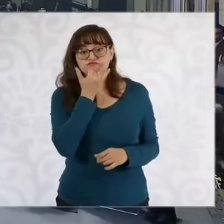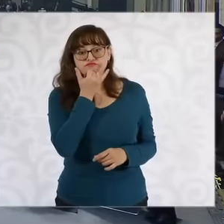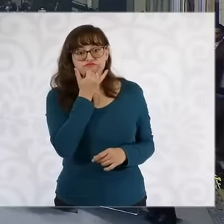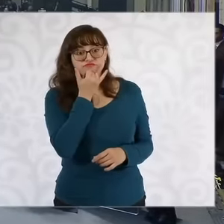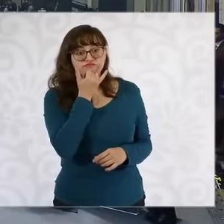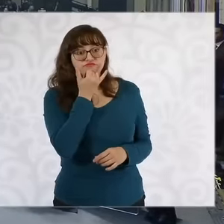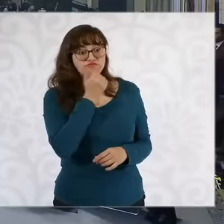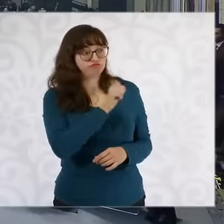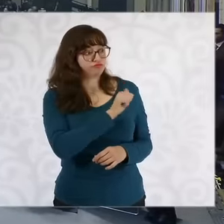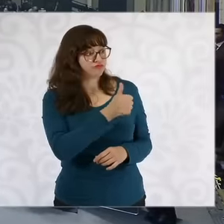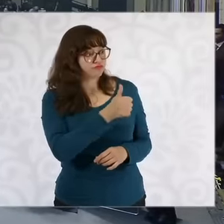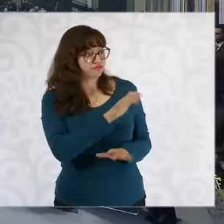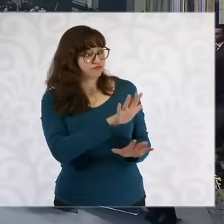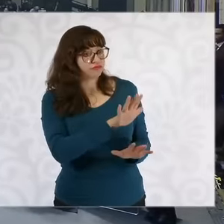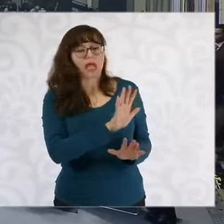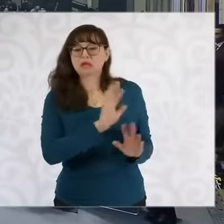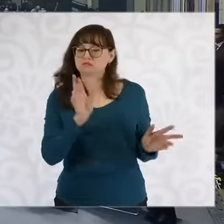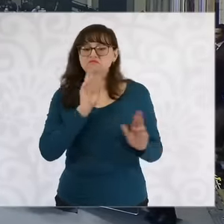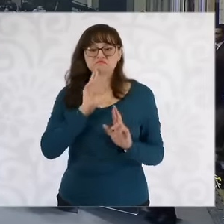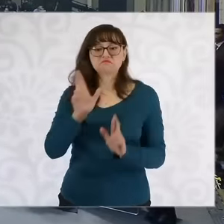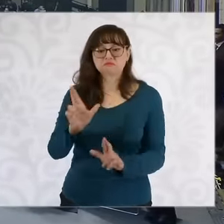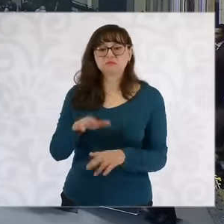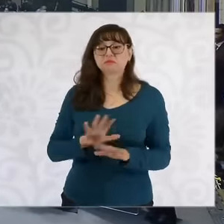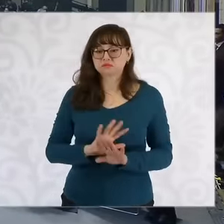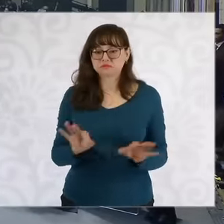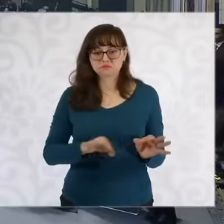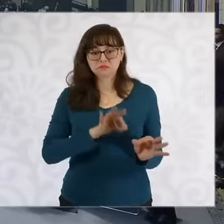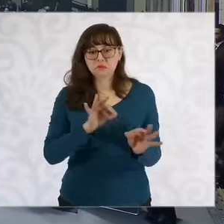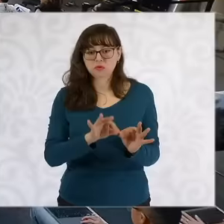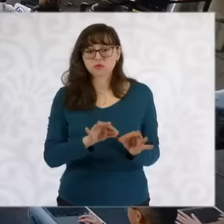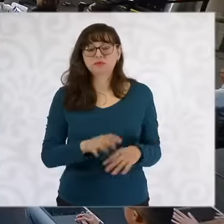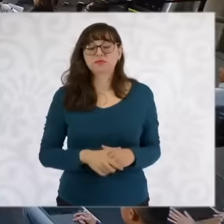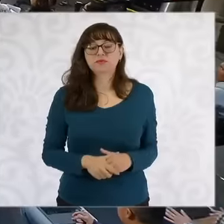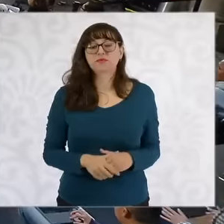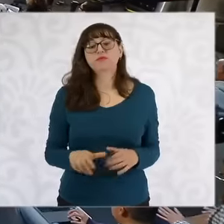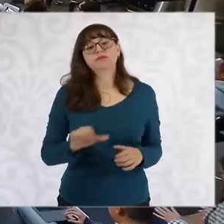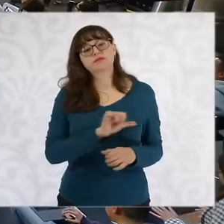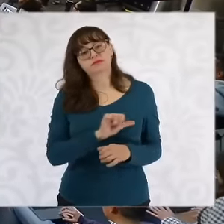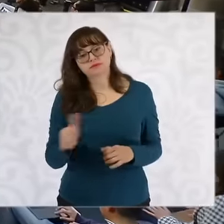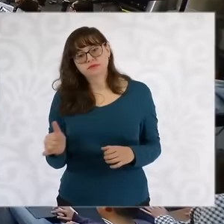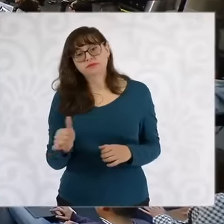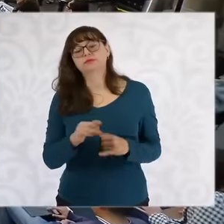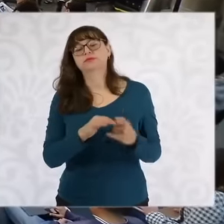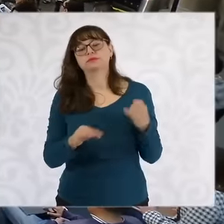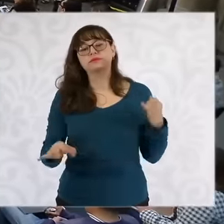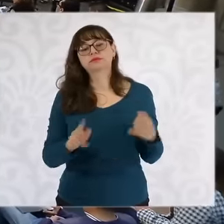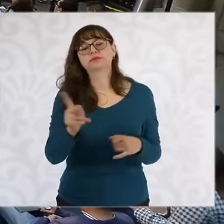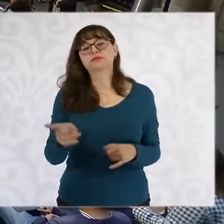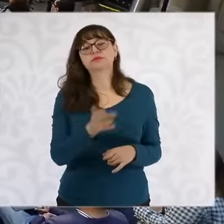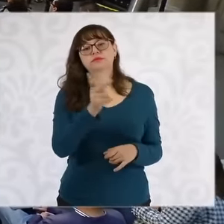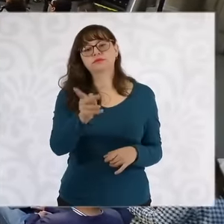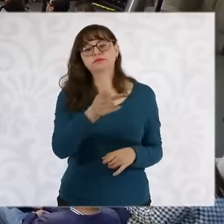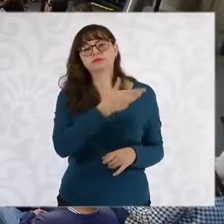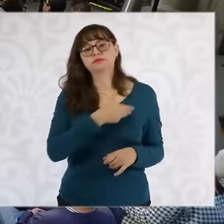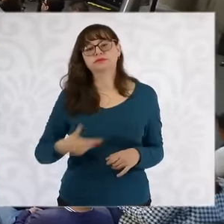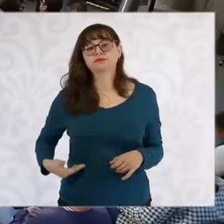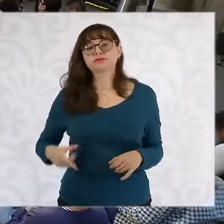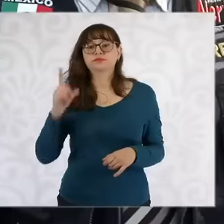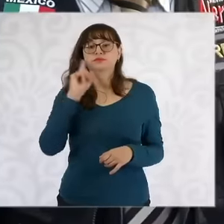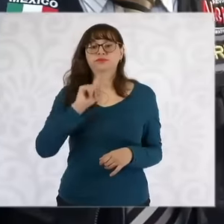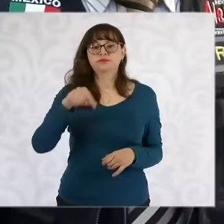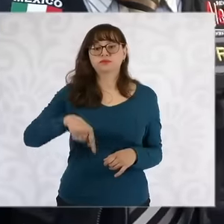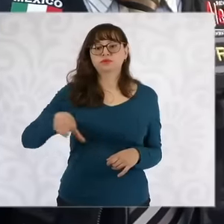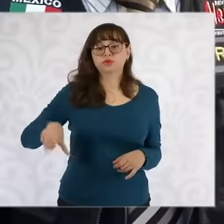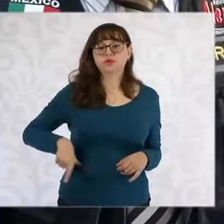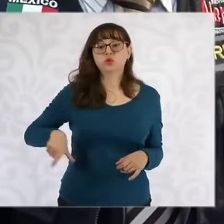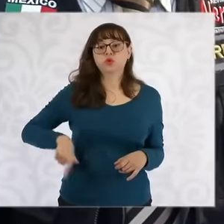platicar más. Todo contestado. Gracias. Y finalmente, presidenta, hoy celebro mucho que en su gobierno federal se le